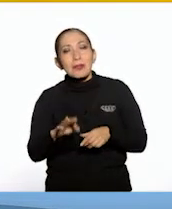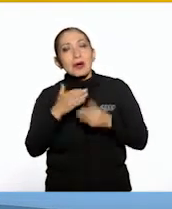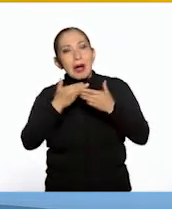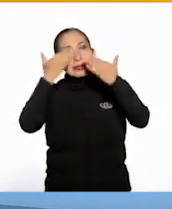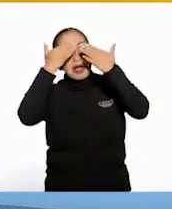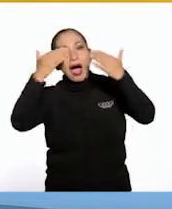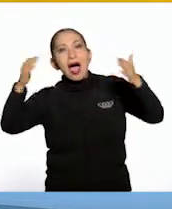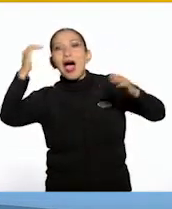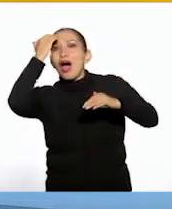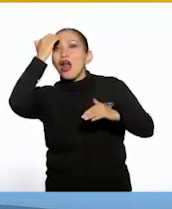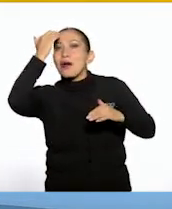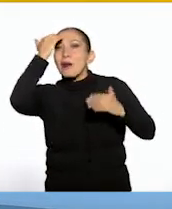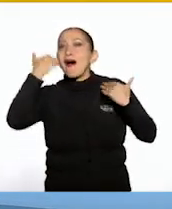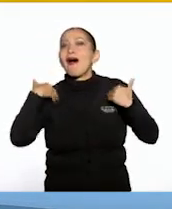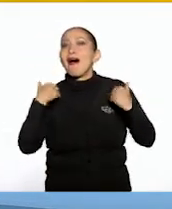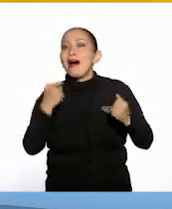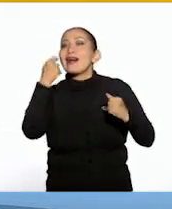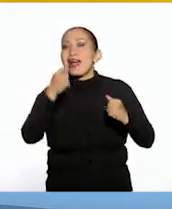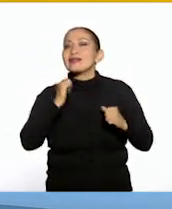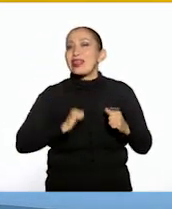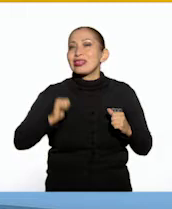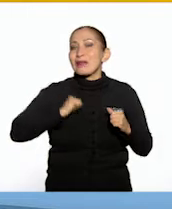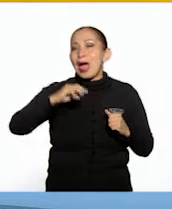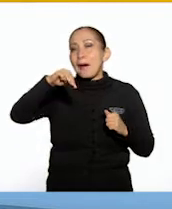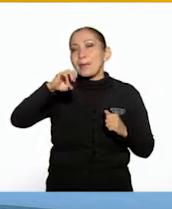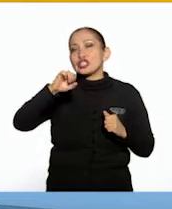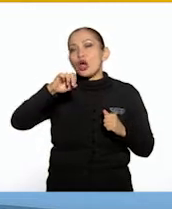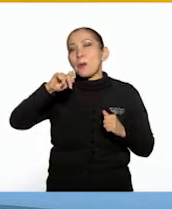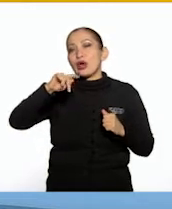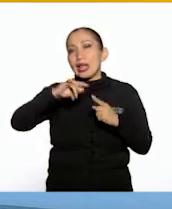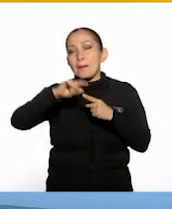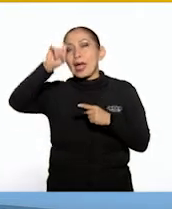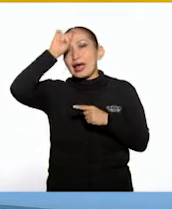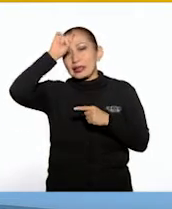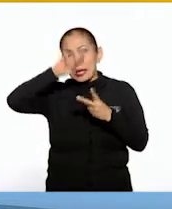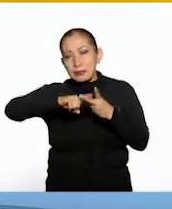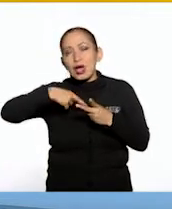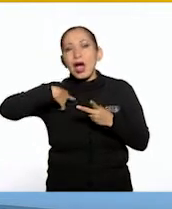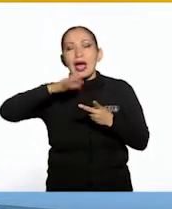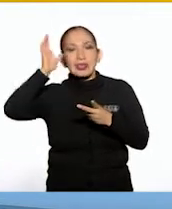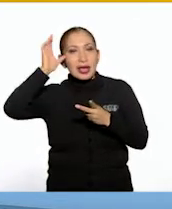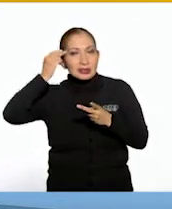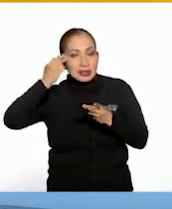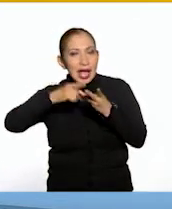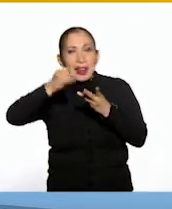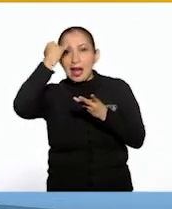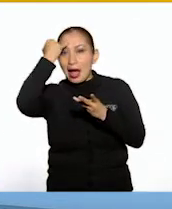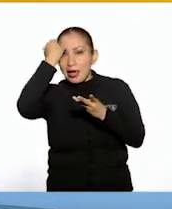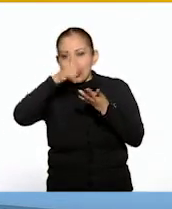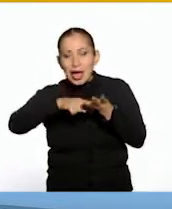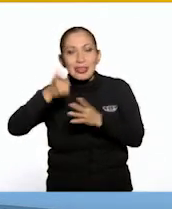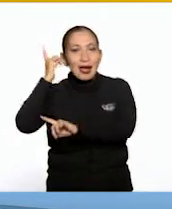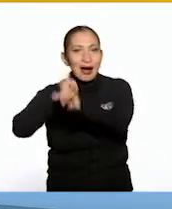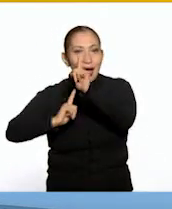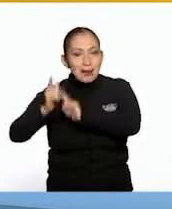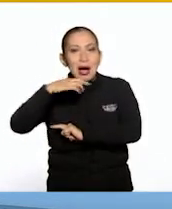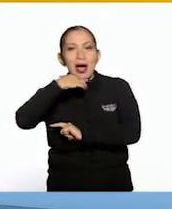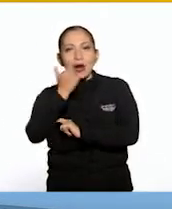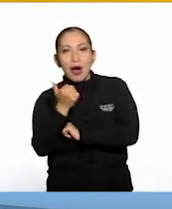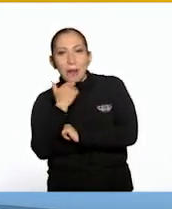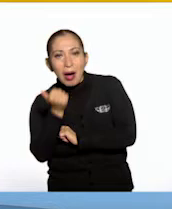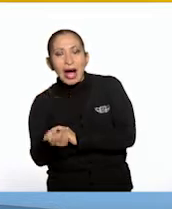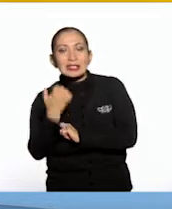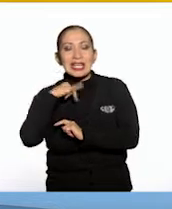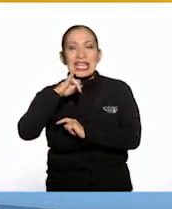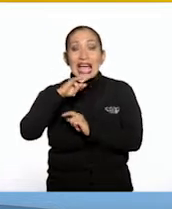ampliar nuestro conocimiento y comprensión de la antigua Mesopotamia, de Egipto, de China, de India, de Grecia, Roma,